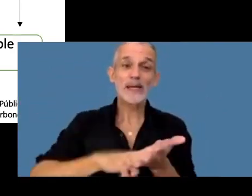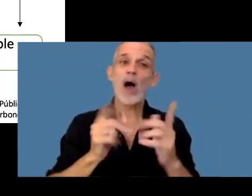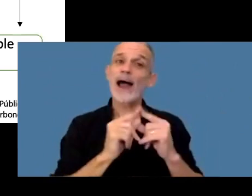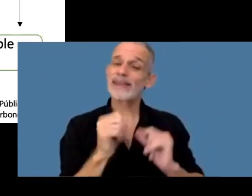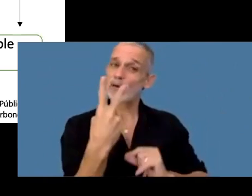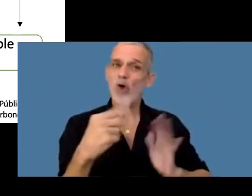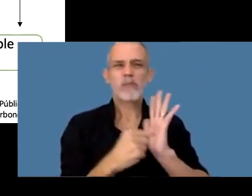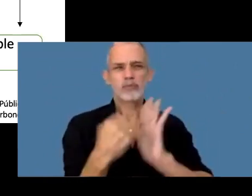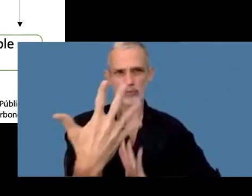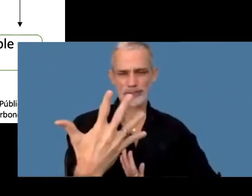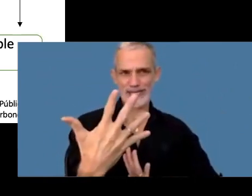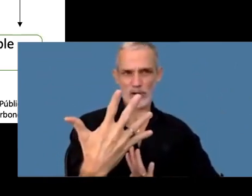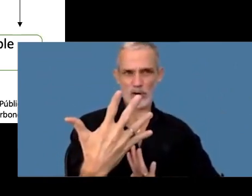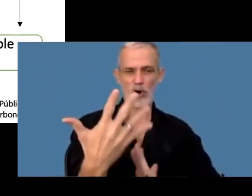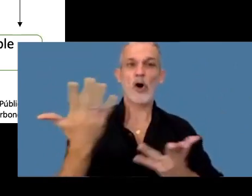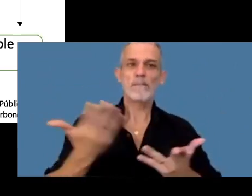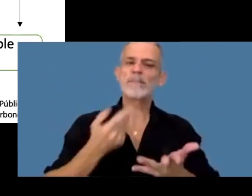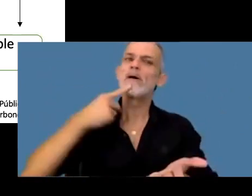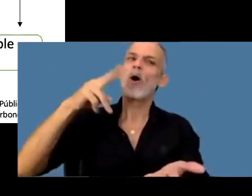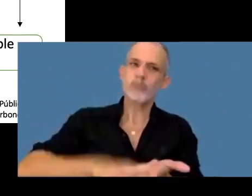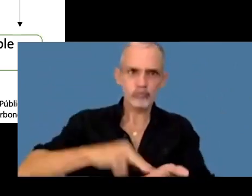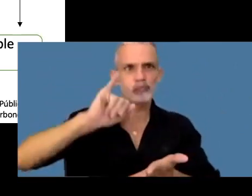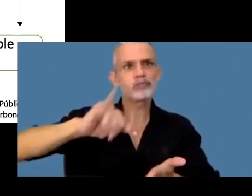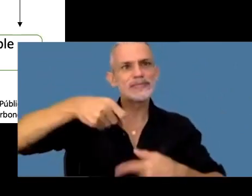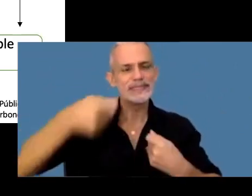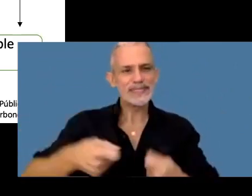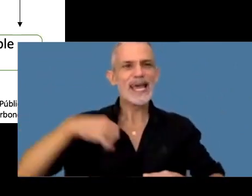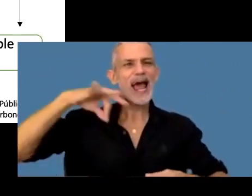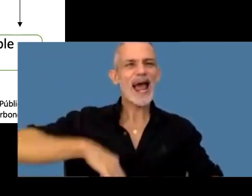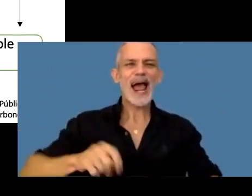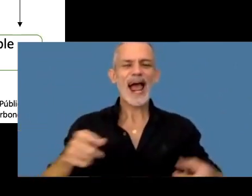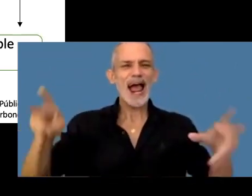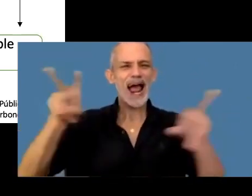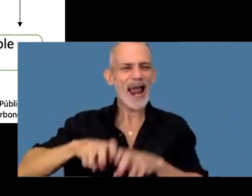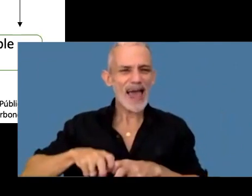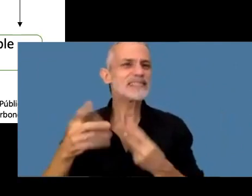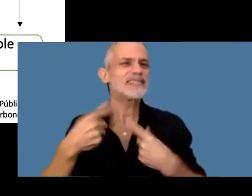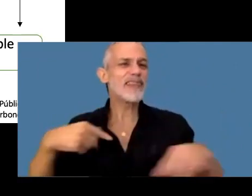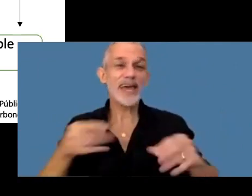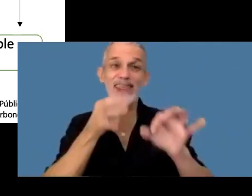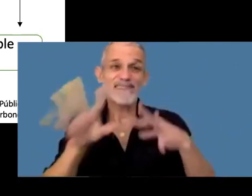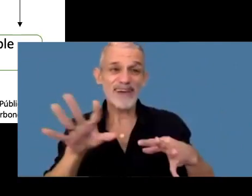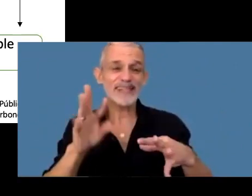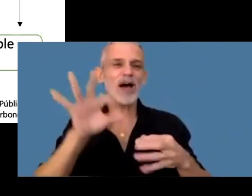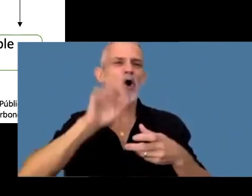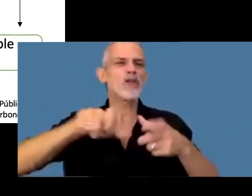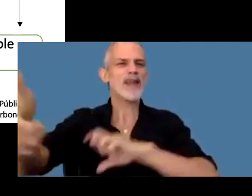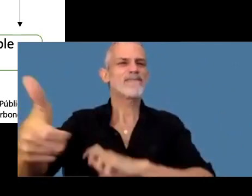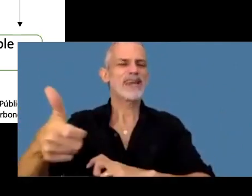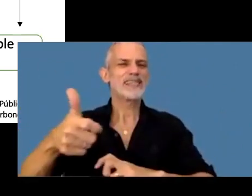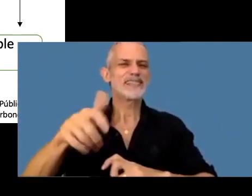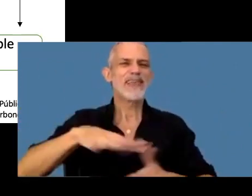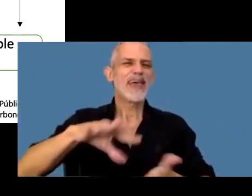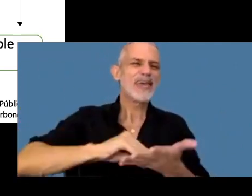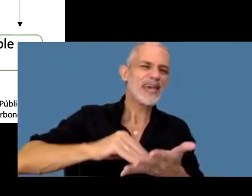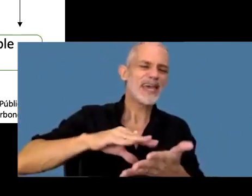5, la gravabilidad de las ganancias de capital derivadas de las ventas y transferencias de inmuebles o derechos sobre inmuebles, los